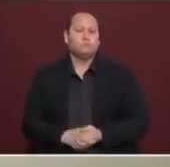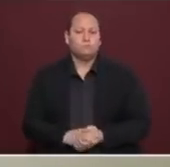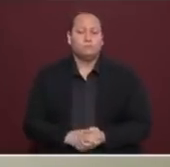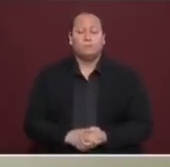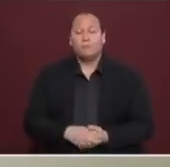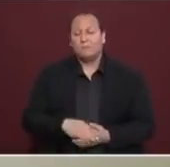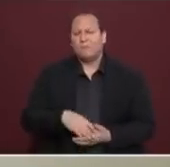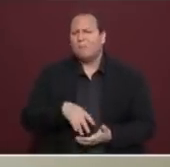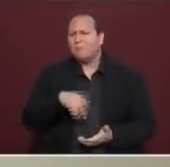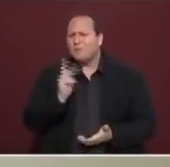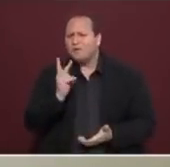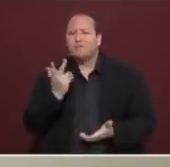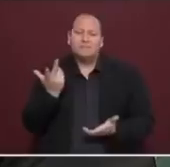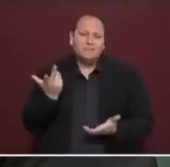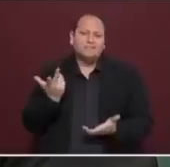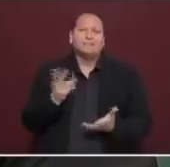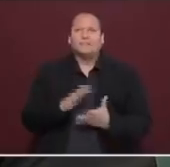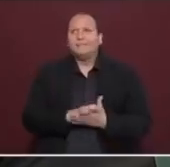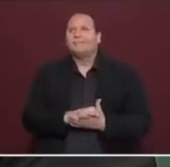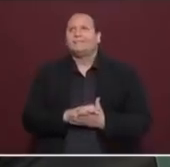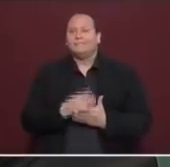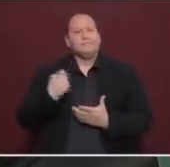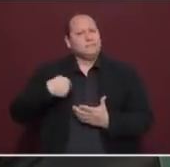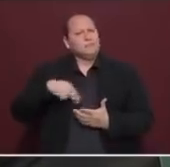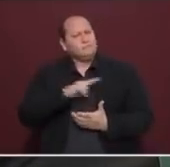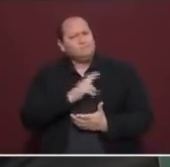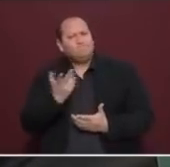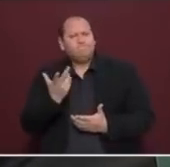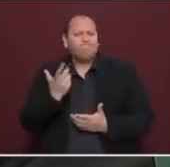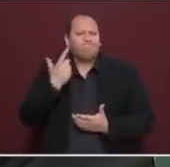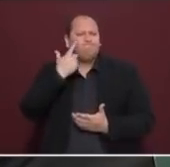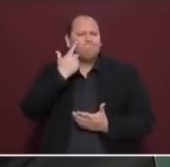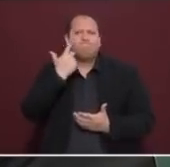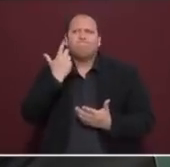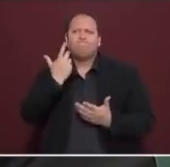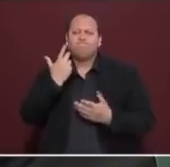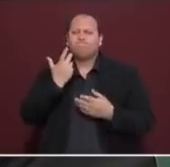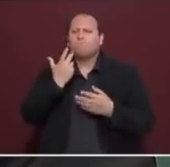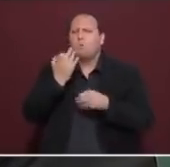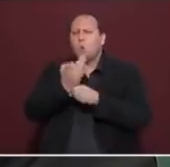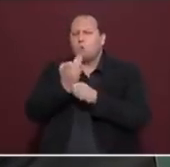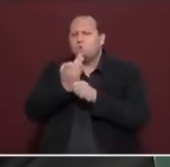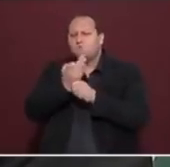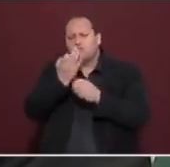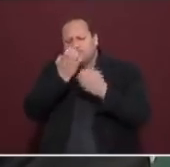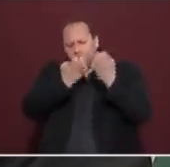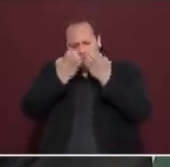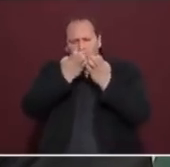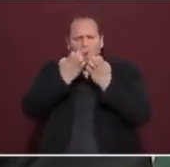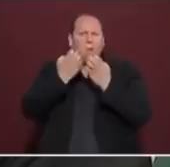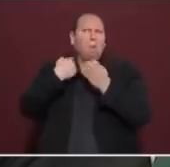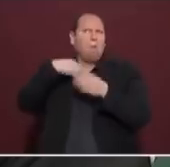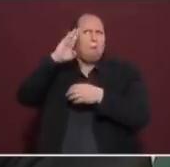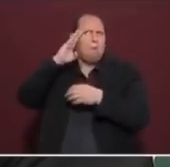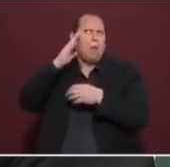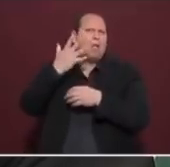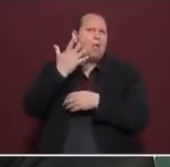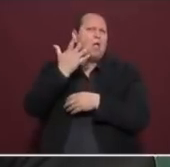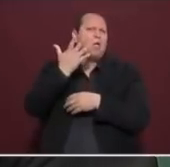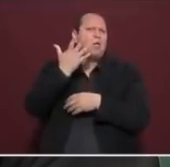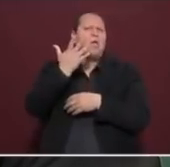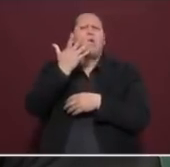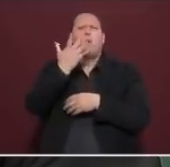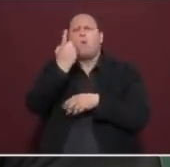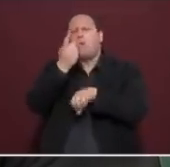lo vamos tener resuelto repito en una semana 10 días cuando